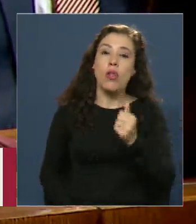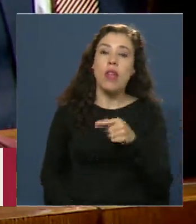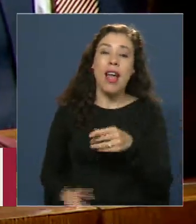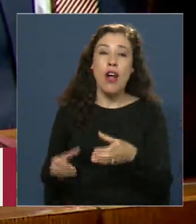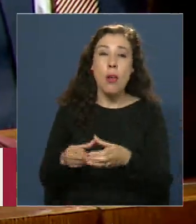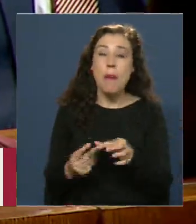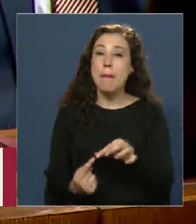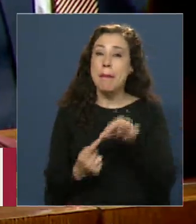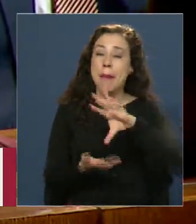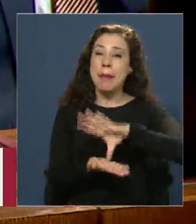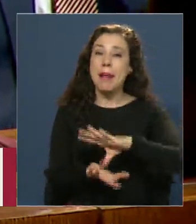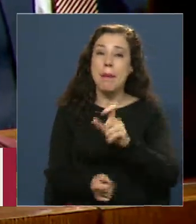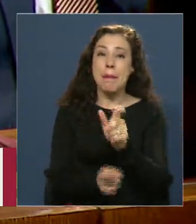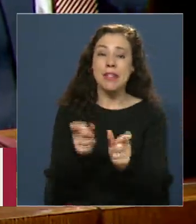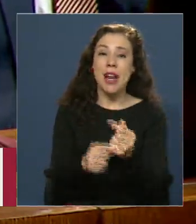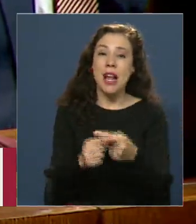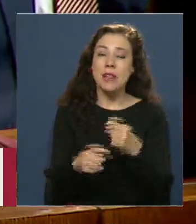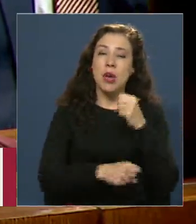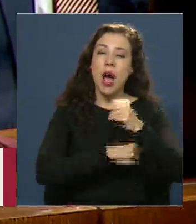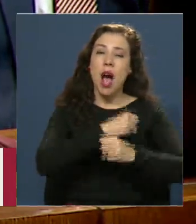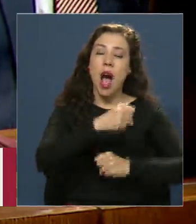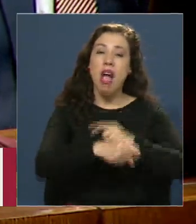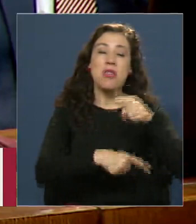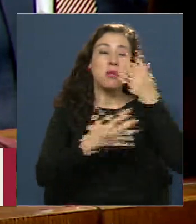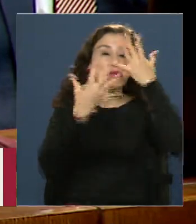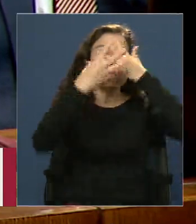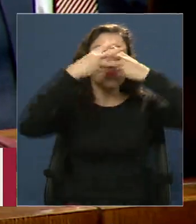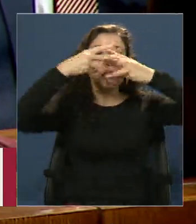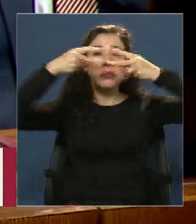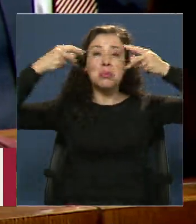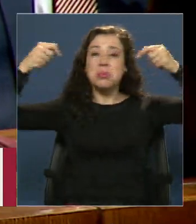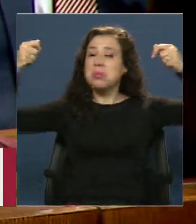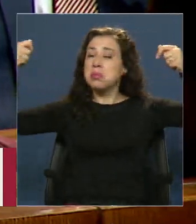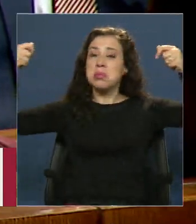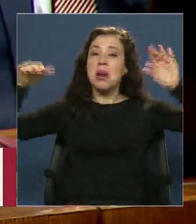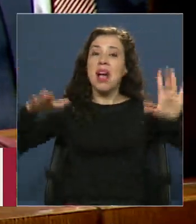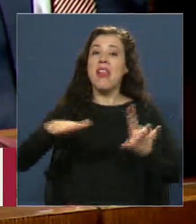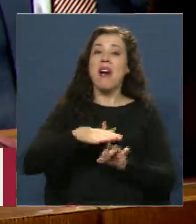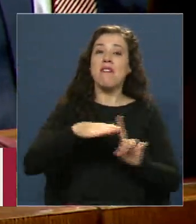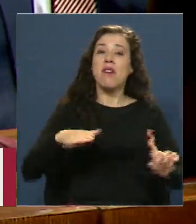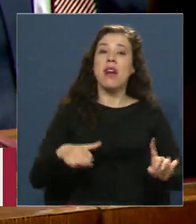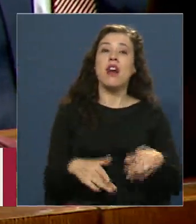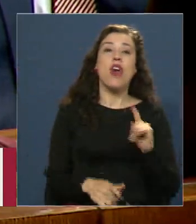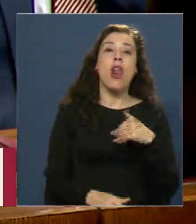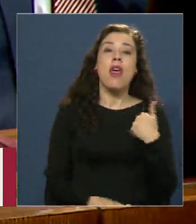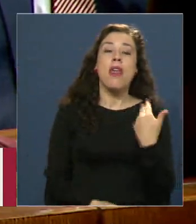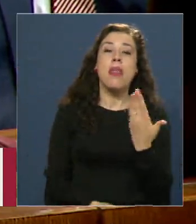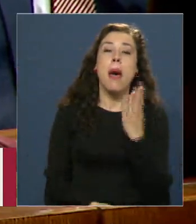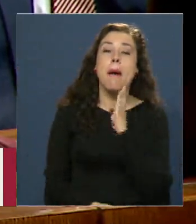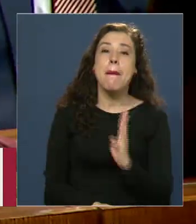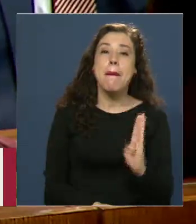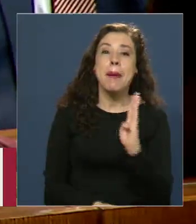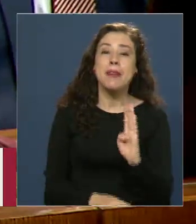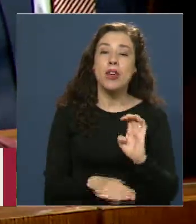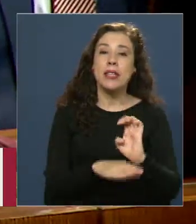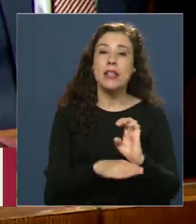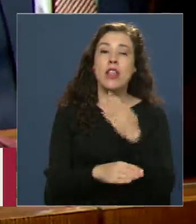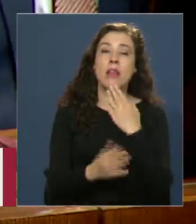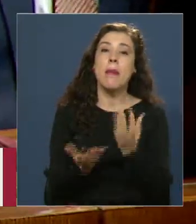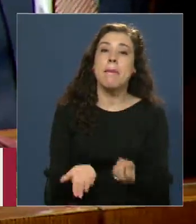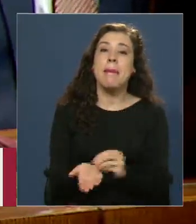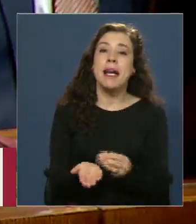del país, la clase media lleva años invisibilizada y excluida, tanto de los beneficios sociales del Estado como de